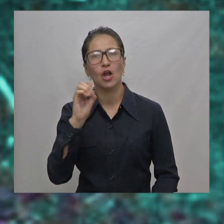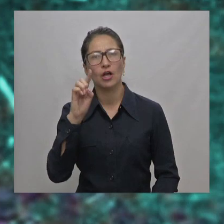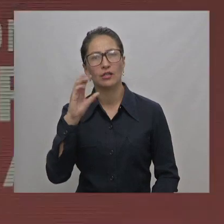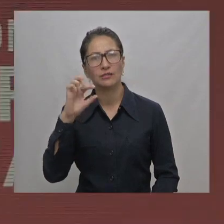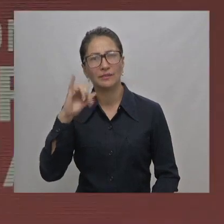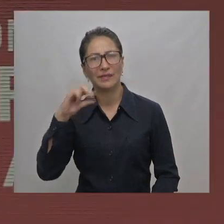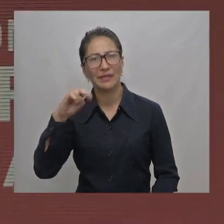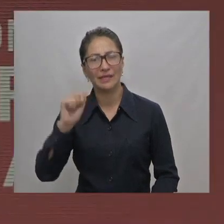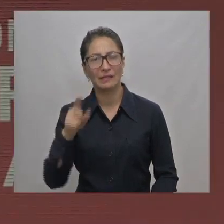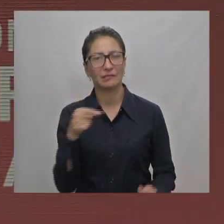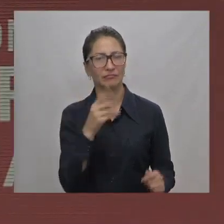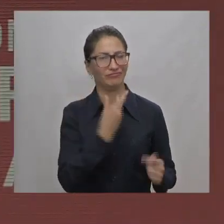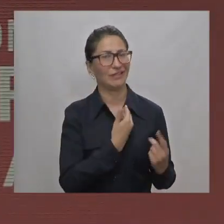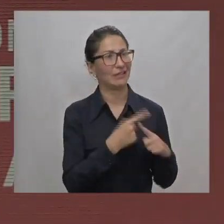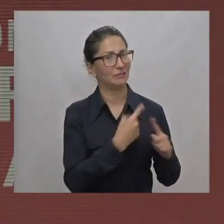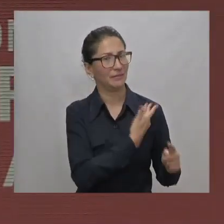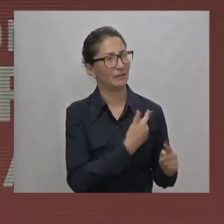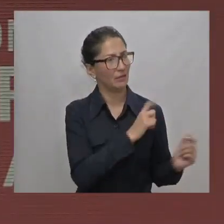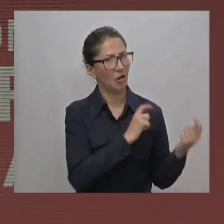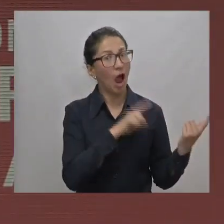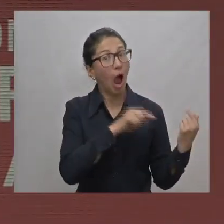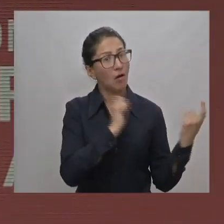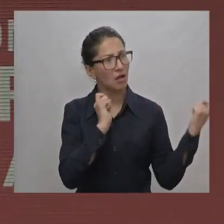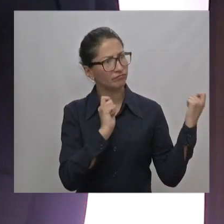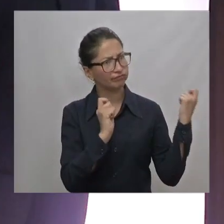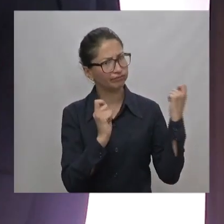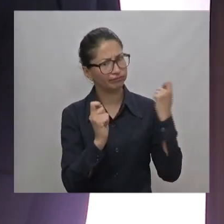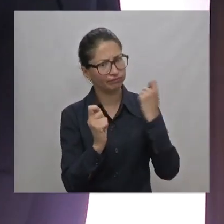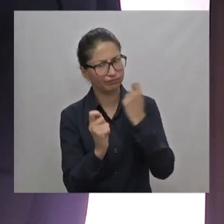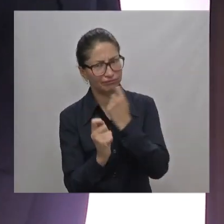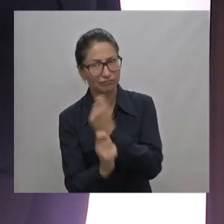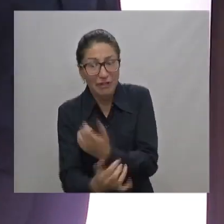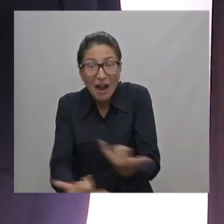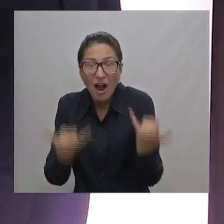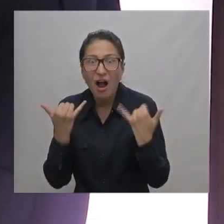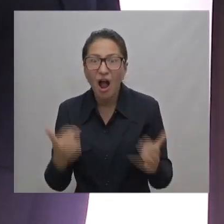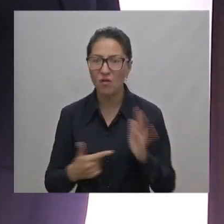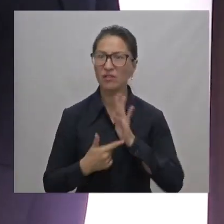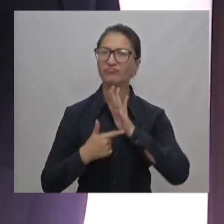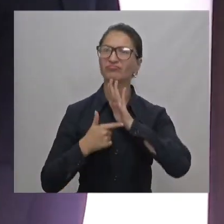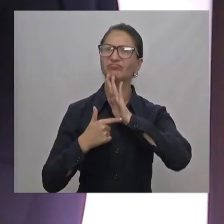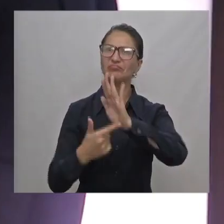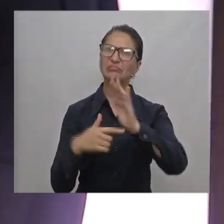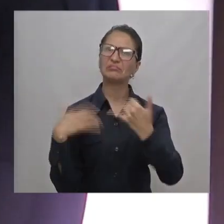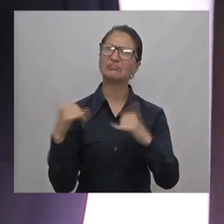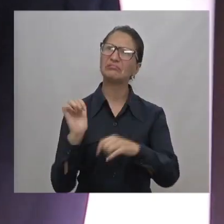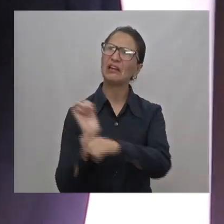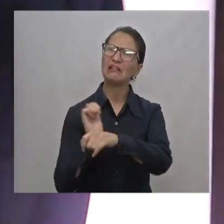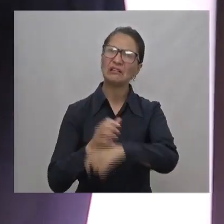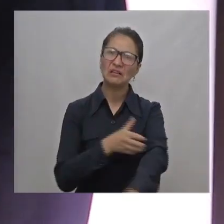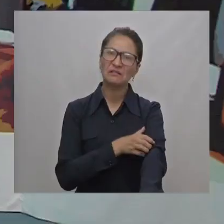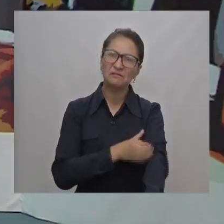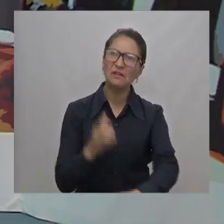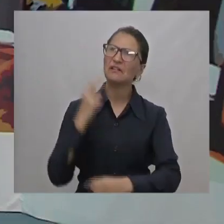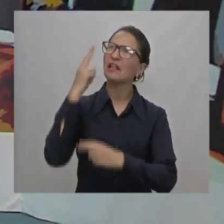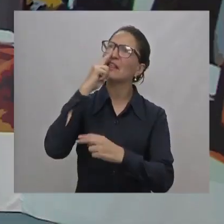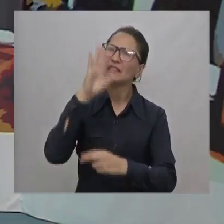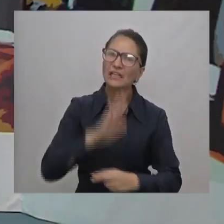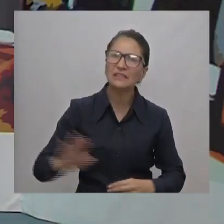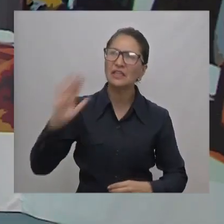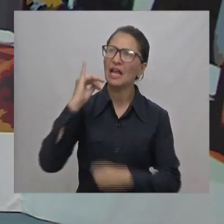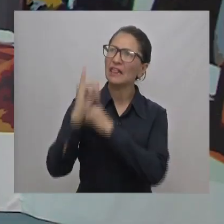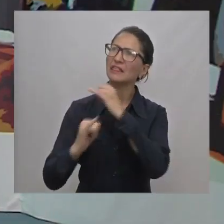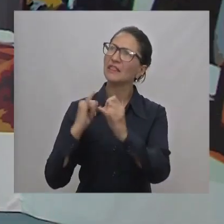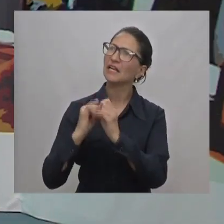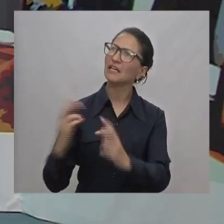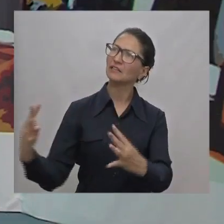su historia, este órgano de control fiscal ha evolucionado y hoy es ejemplo a nivel nacional e internacional. La